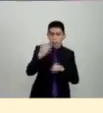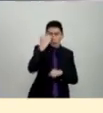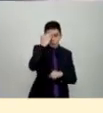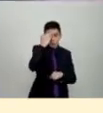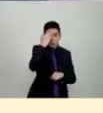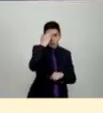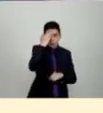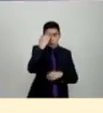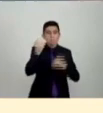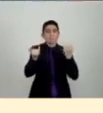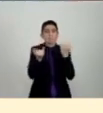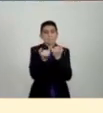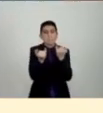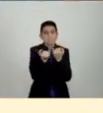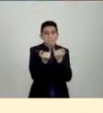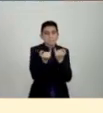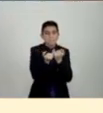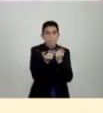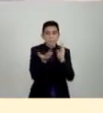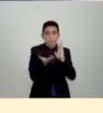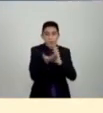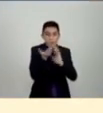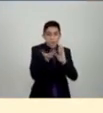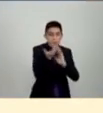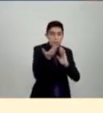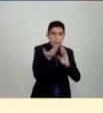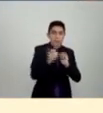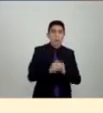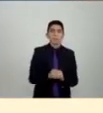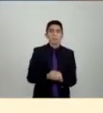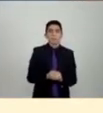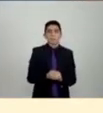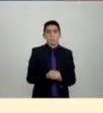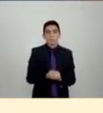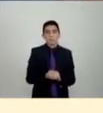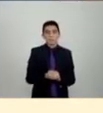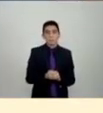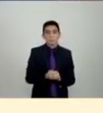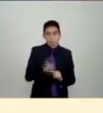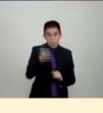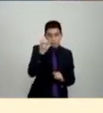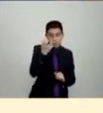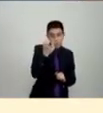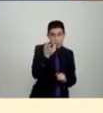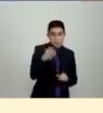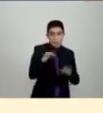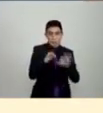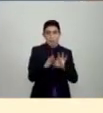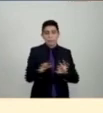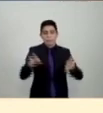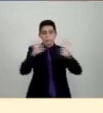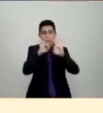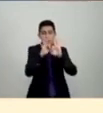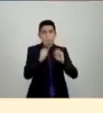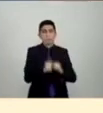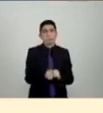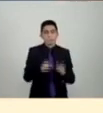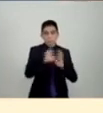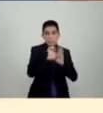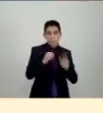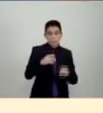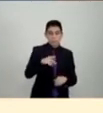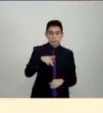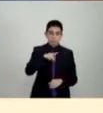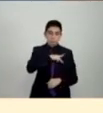se construyera un tejido. Eso, por ejemplo... fue algo muy importante. Es decir, para mi generación